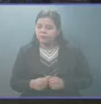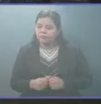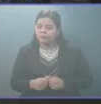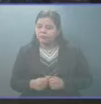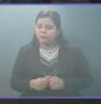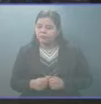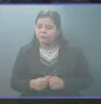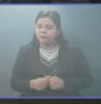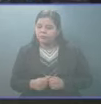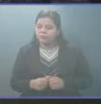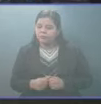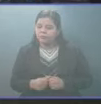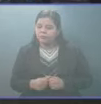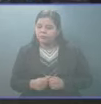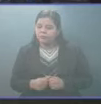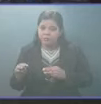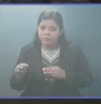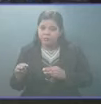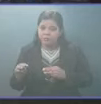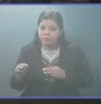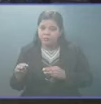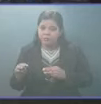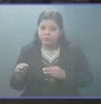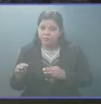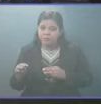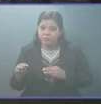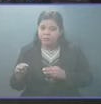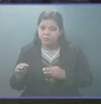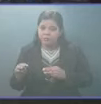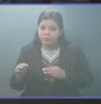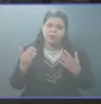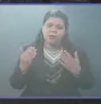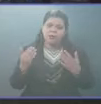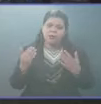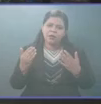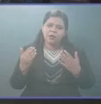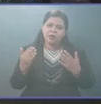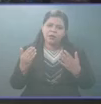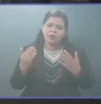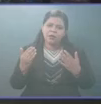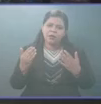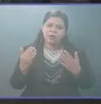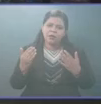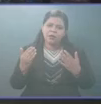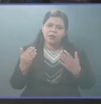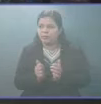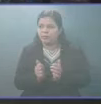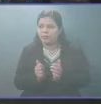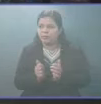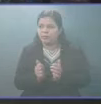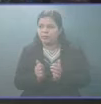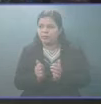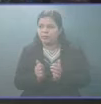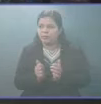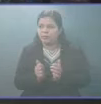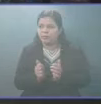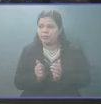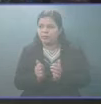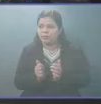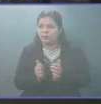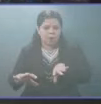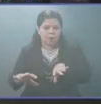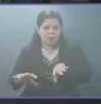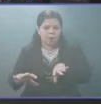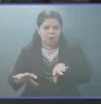regresar la movilidad, puede curar, digámoslo así, el problema que uno tiene en cualquier extremidad, pero si